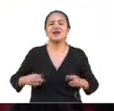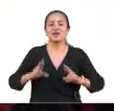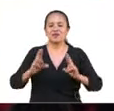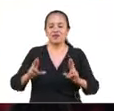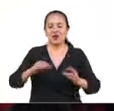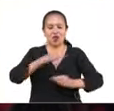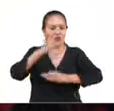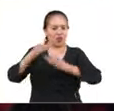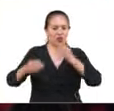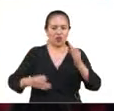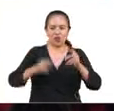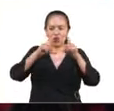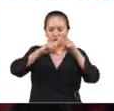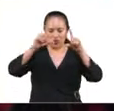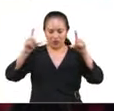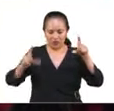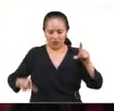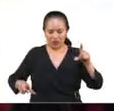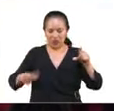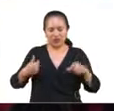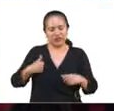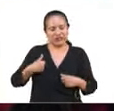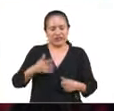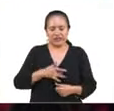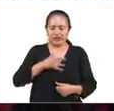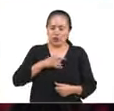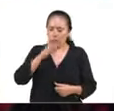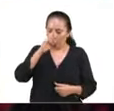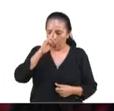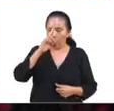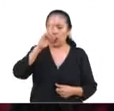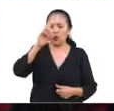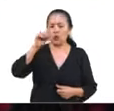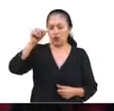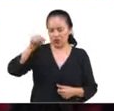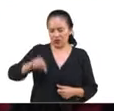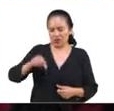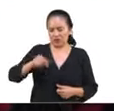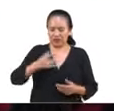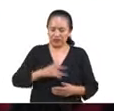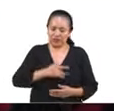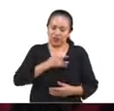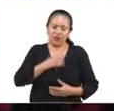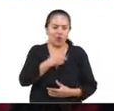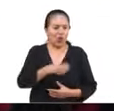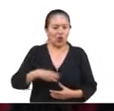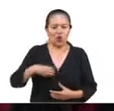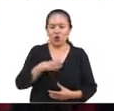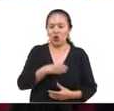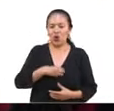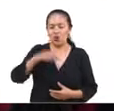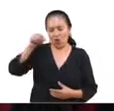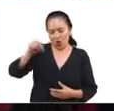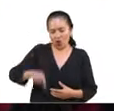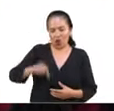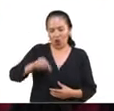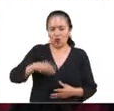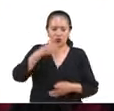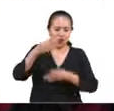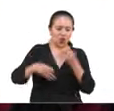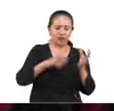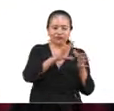el país. Es un honor y dicha estar aquí participando, compartiendo y tejiendo